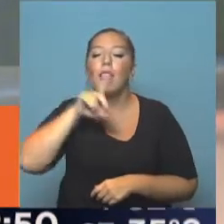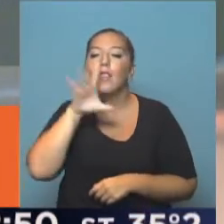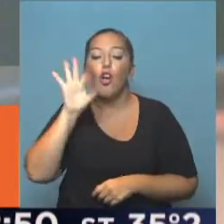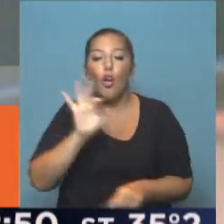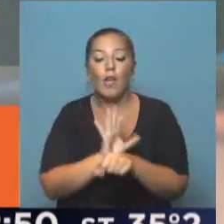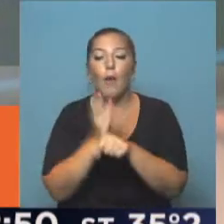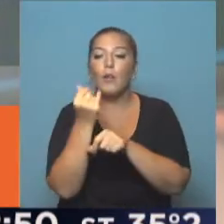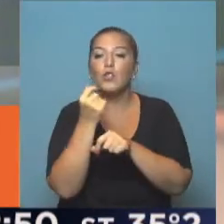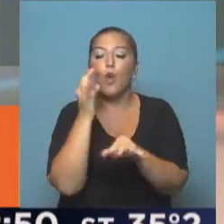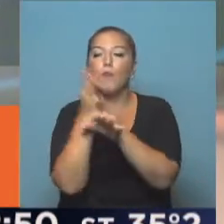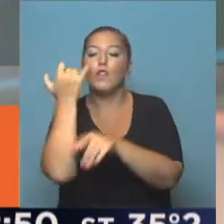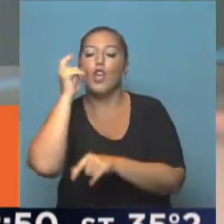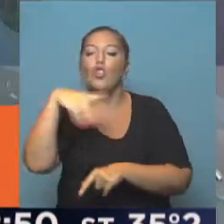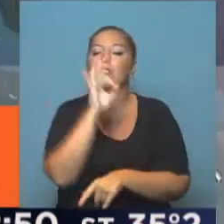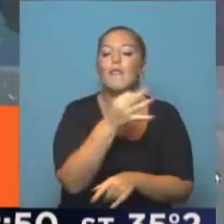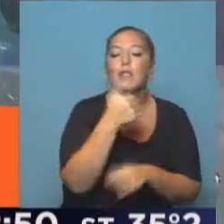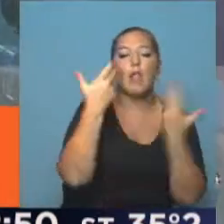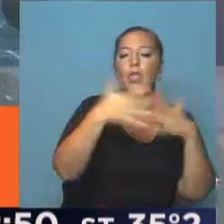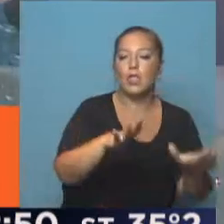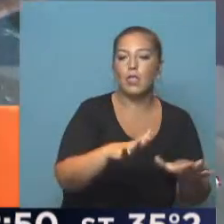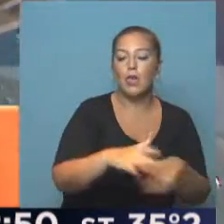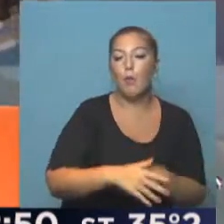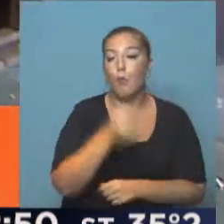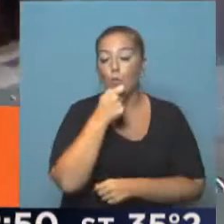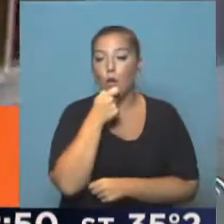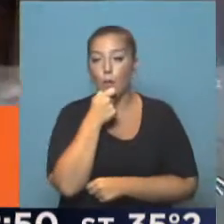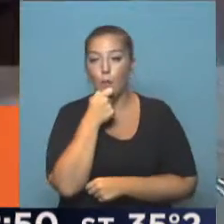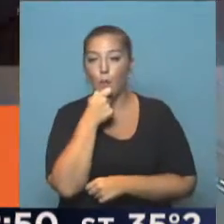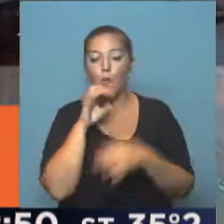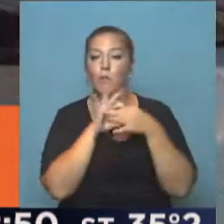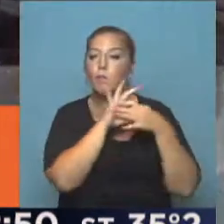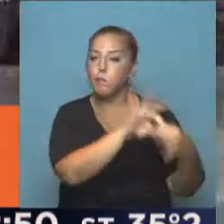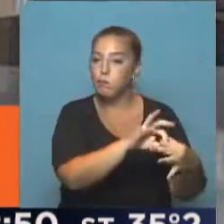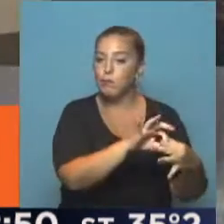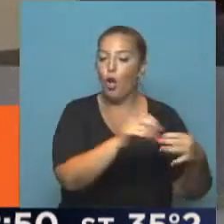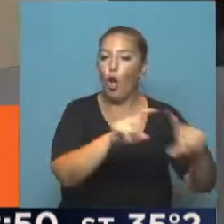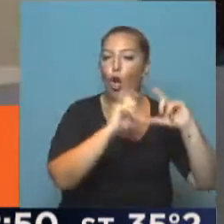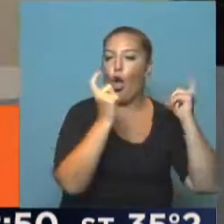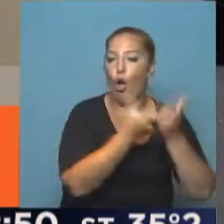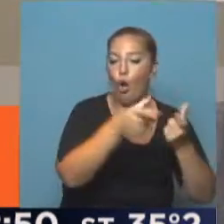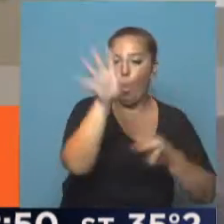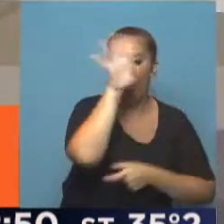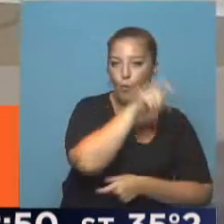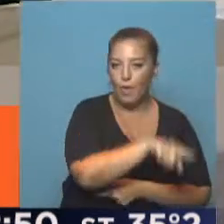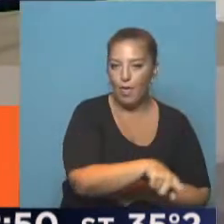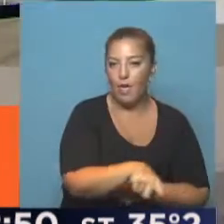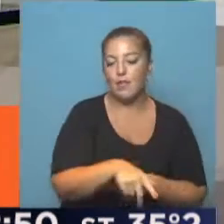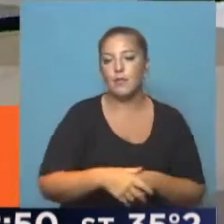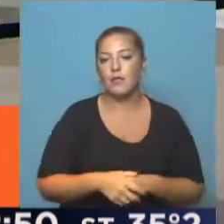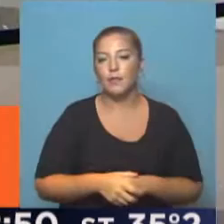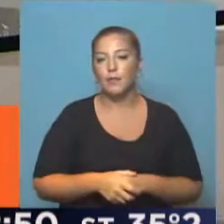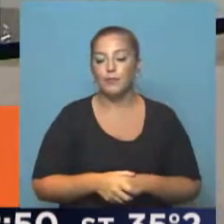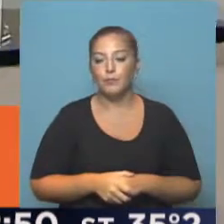y que dejó de lado otros saberes, ¿no? Como aquellos ligados a las comunidades